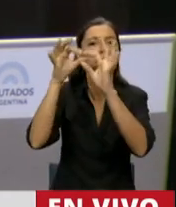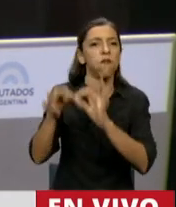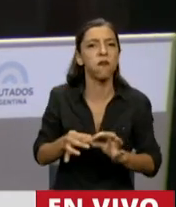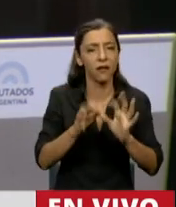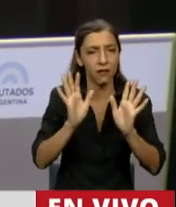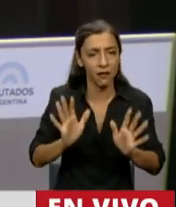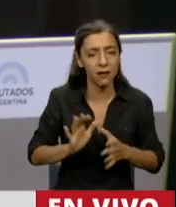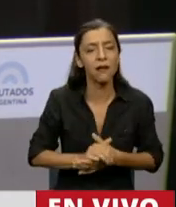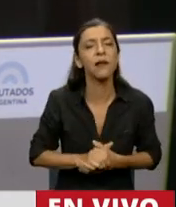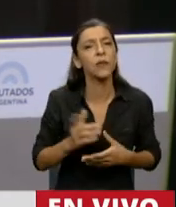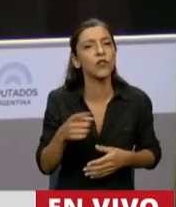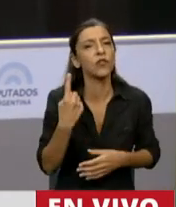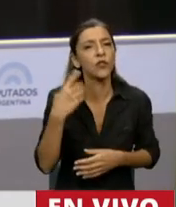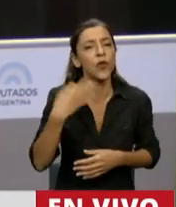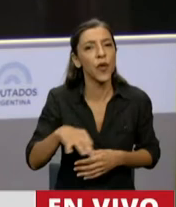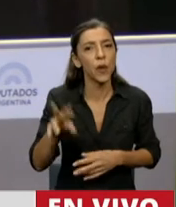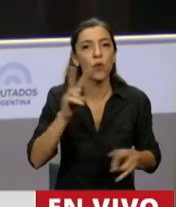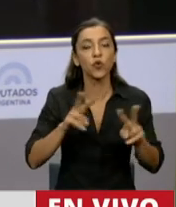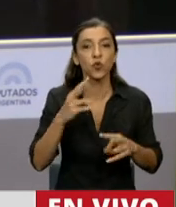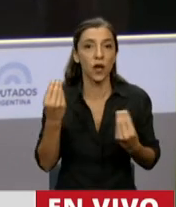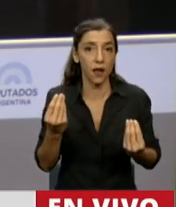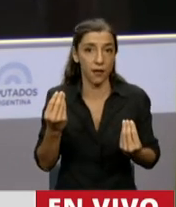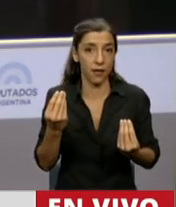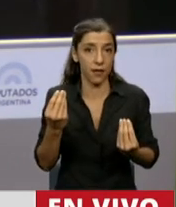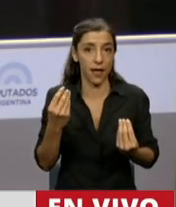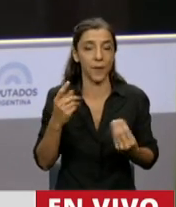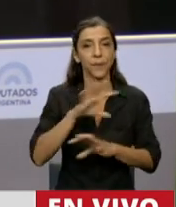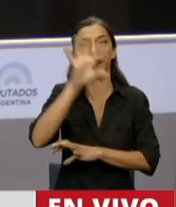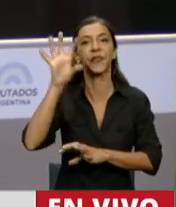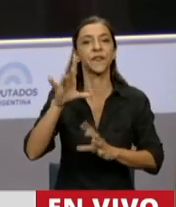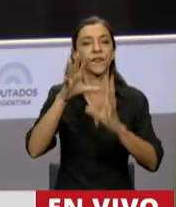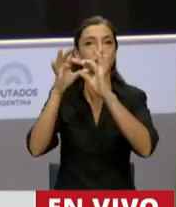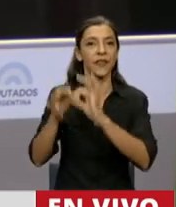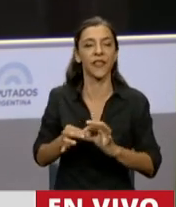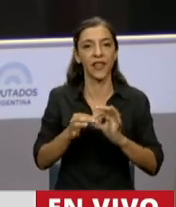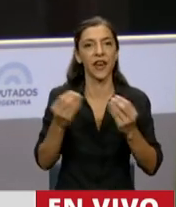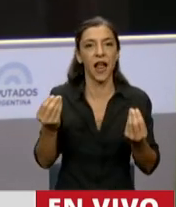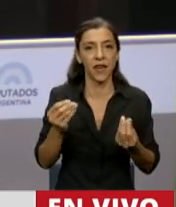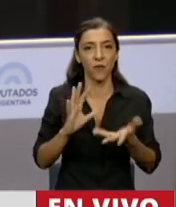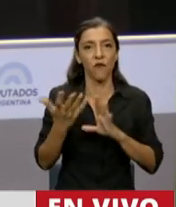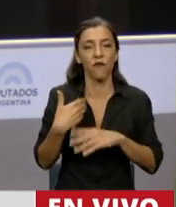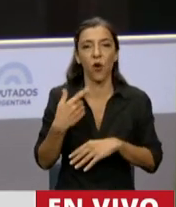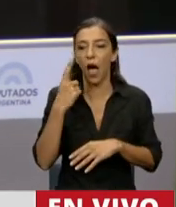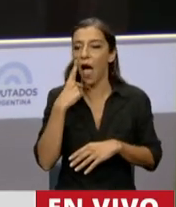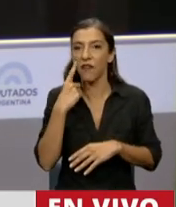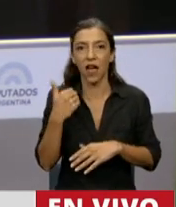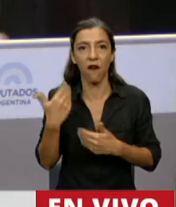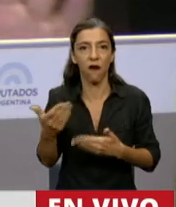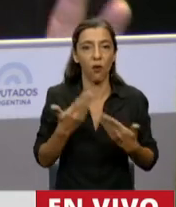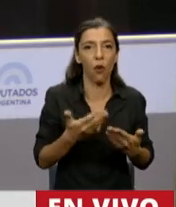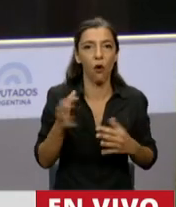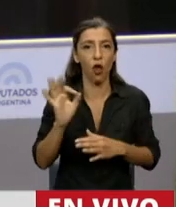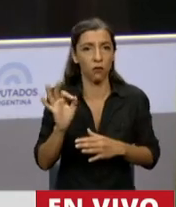tenemos que pensar no en un federalismo de concertación bilateral sino en un federalismo